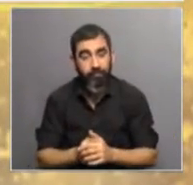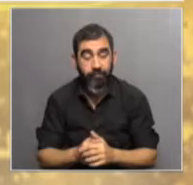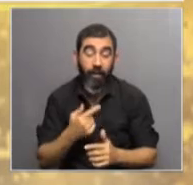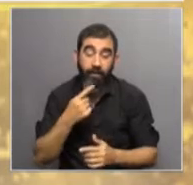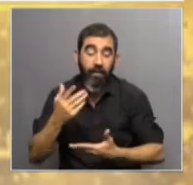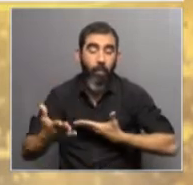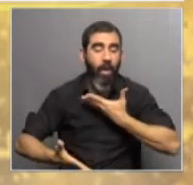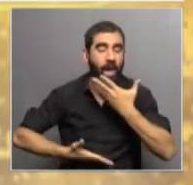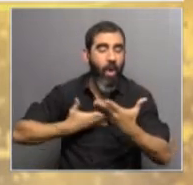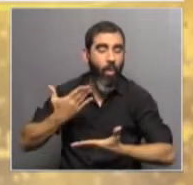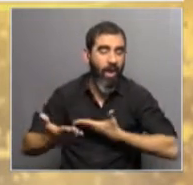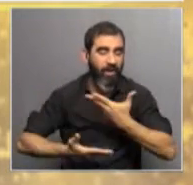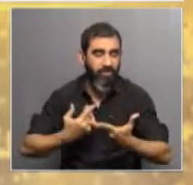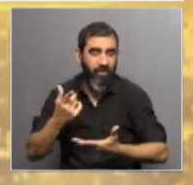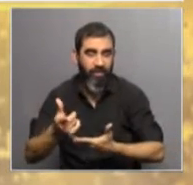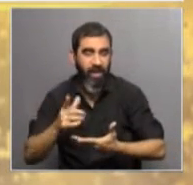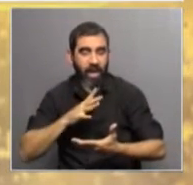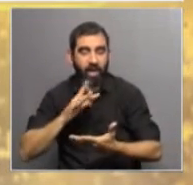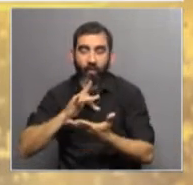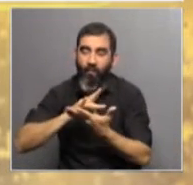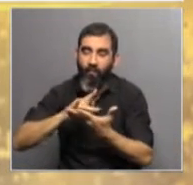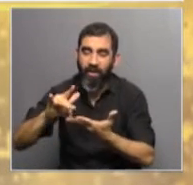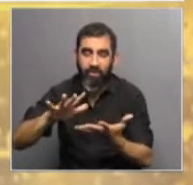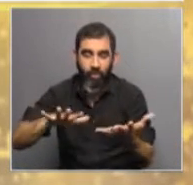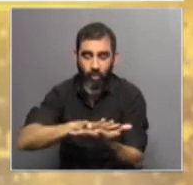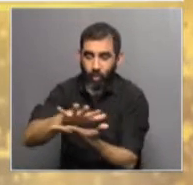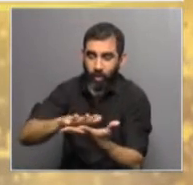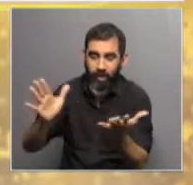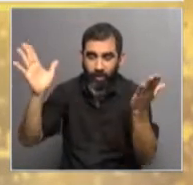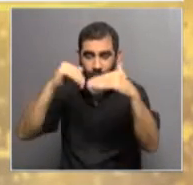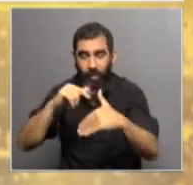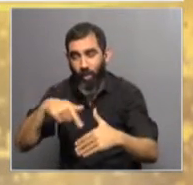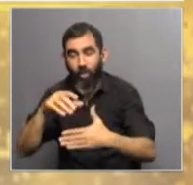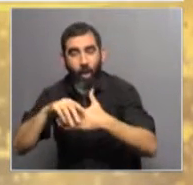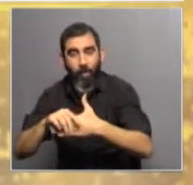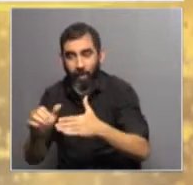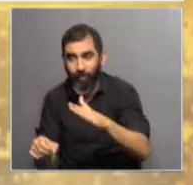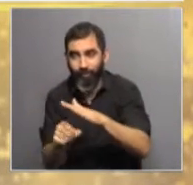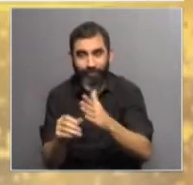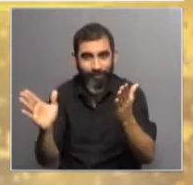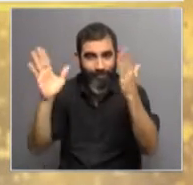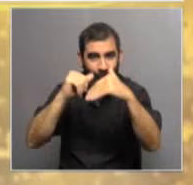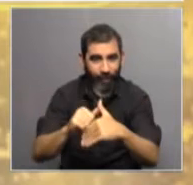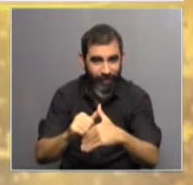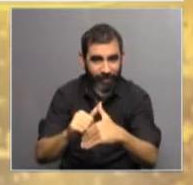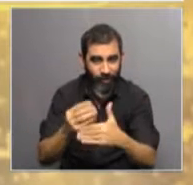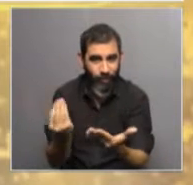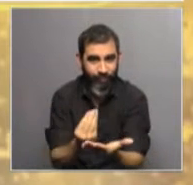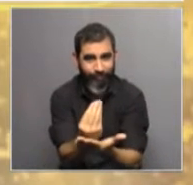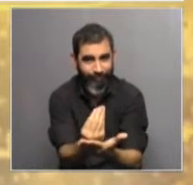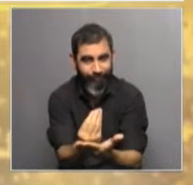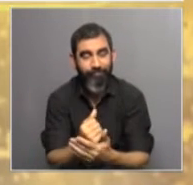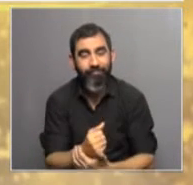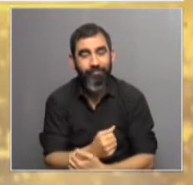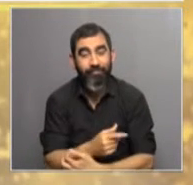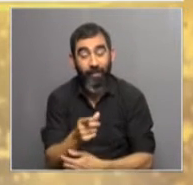canción de Alberto Cortés de "Deja un espacio vacío que no lo puede llenar la llegada de otro amigo". Está bueno. Exactamente. Y bueno,